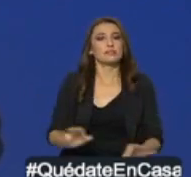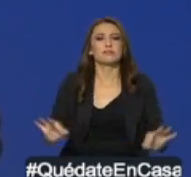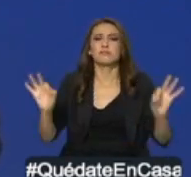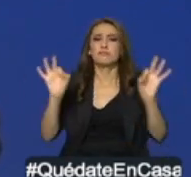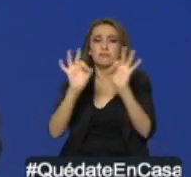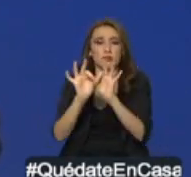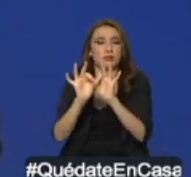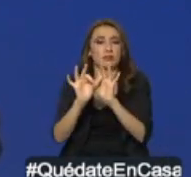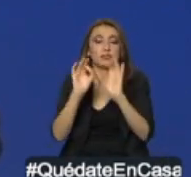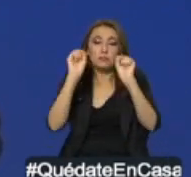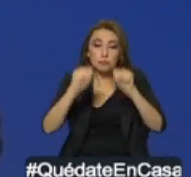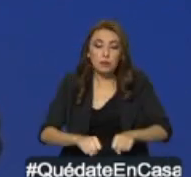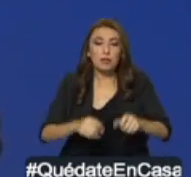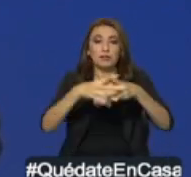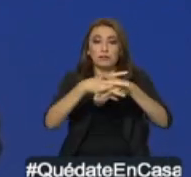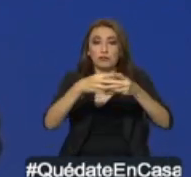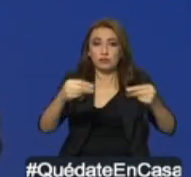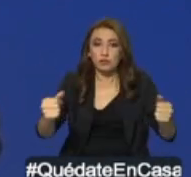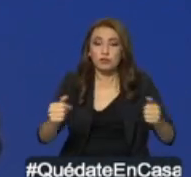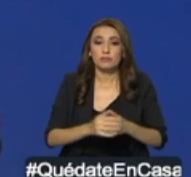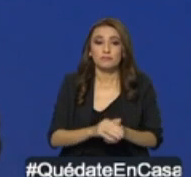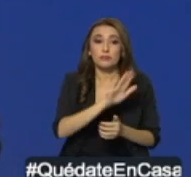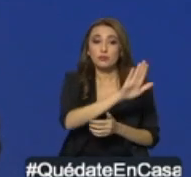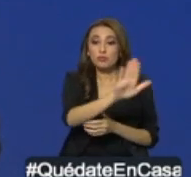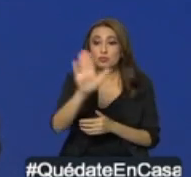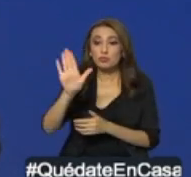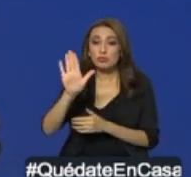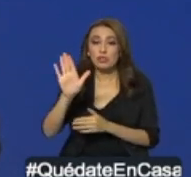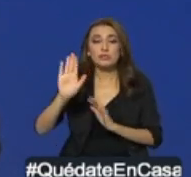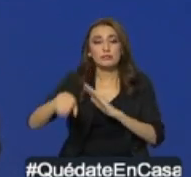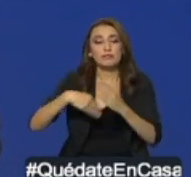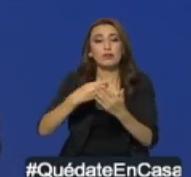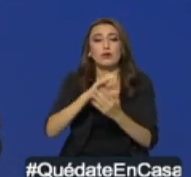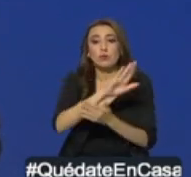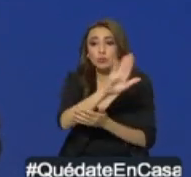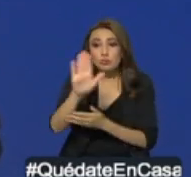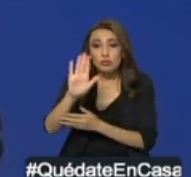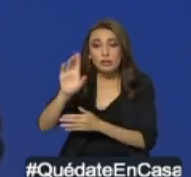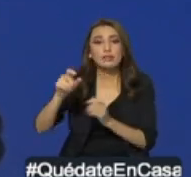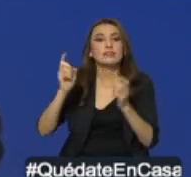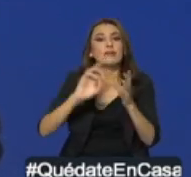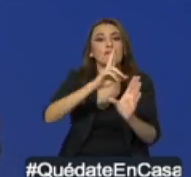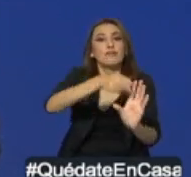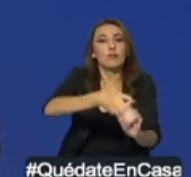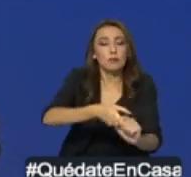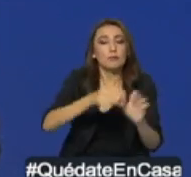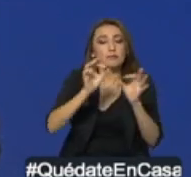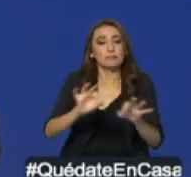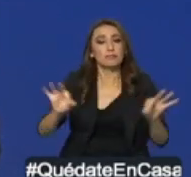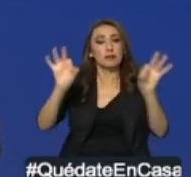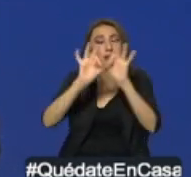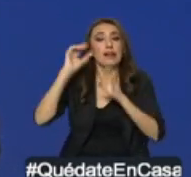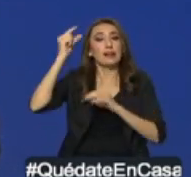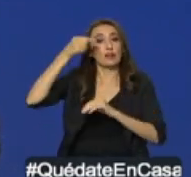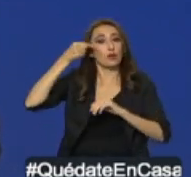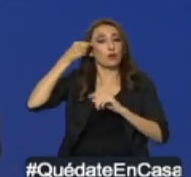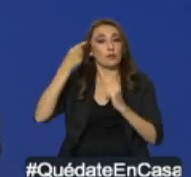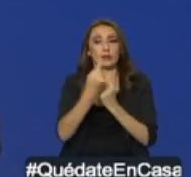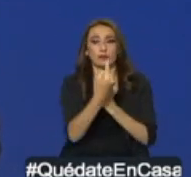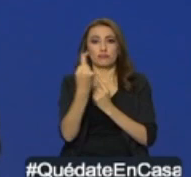funcione ustedes son parte de la solución el gobierno no puede ser una pieza aislada